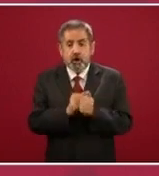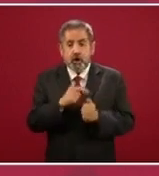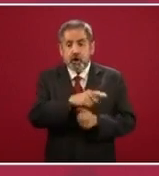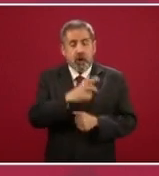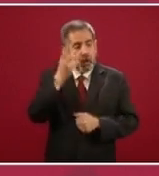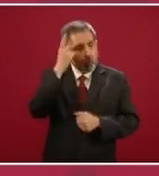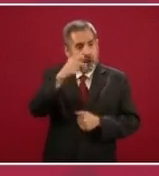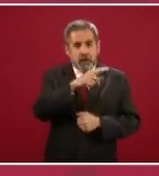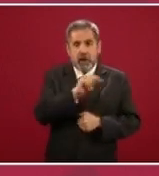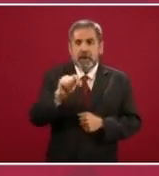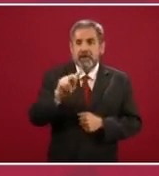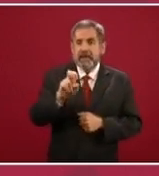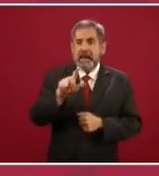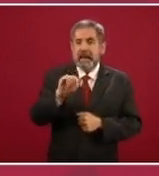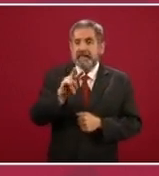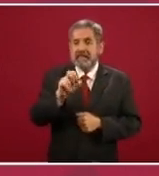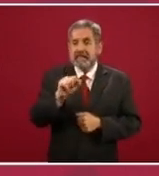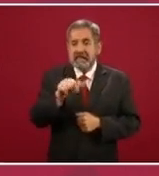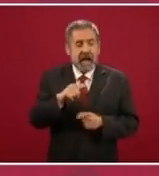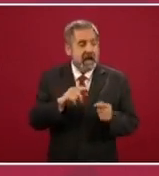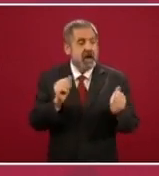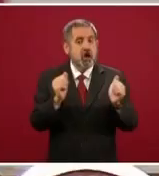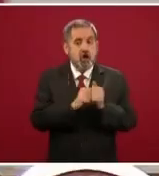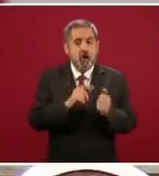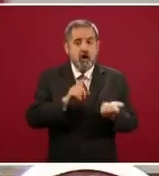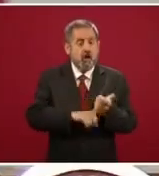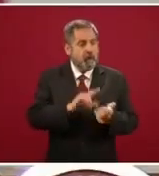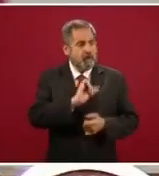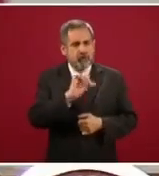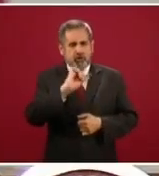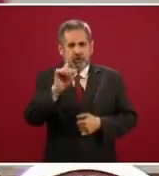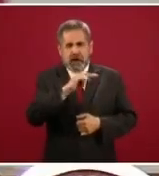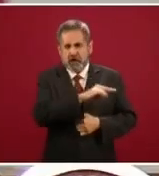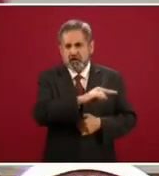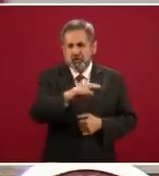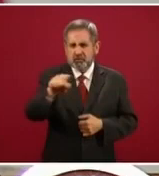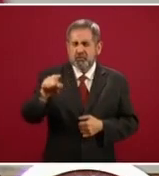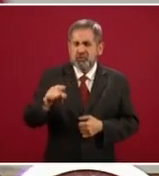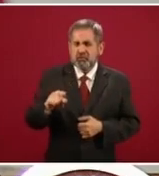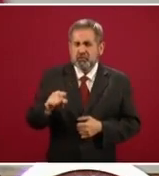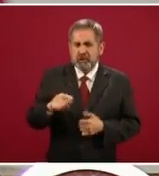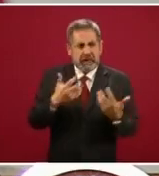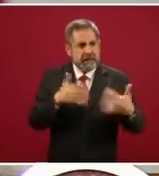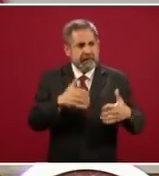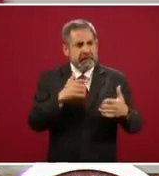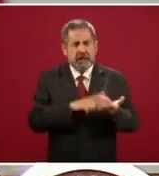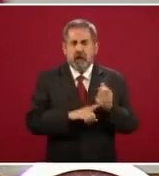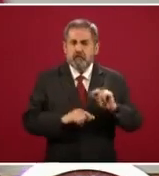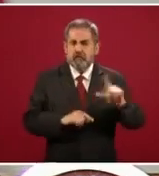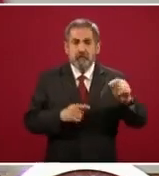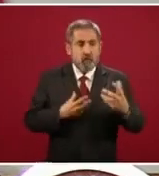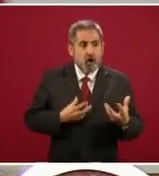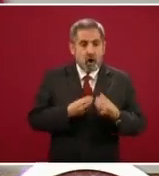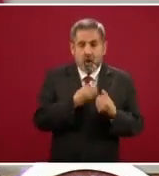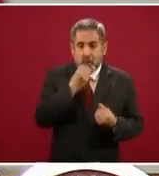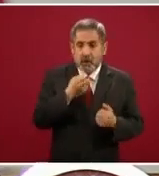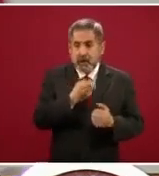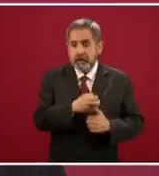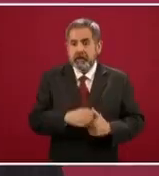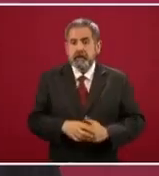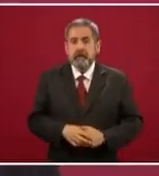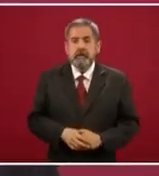dueño de Televisa y con los funcionarios principales de la empresa